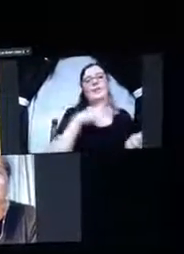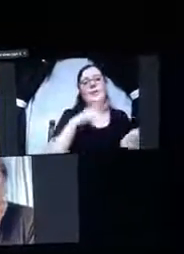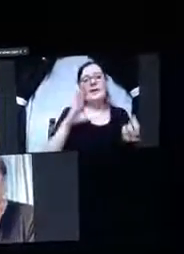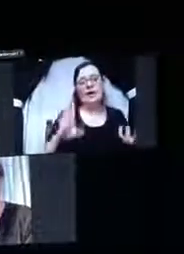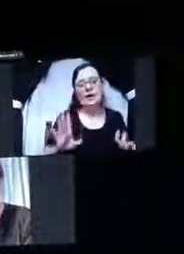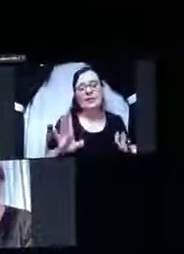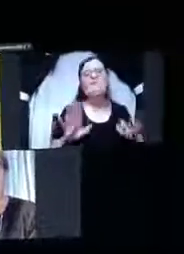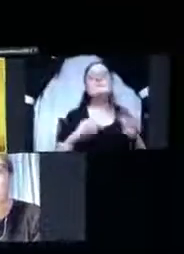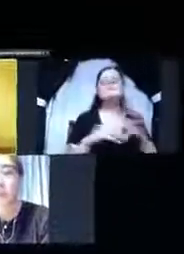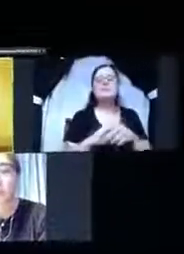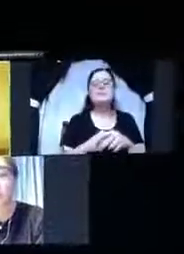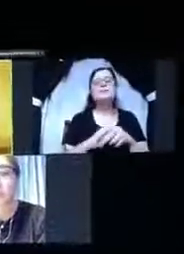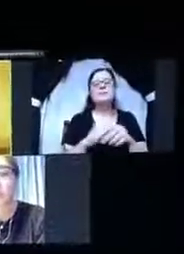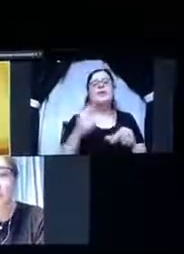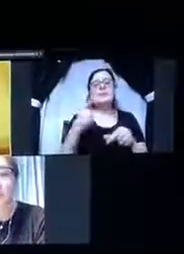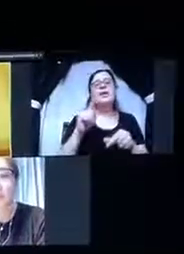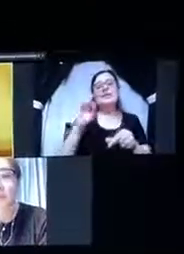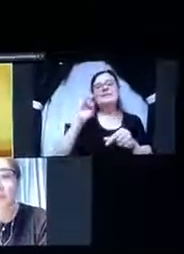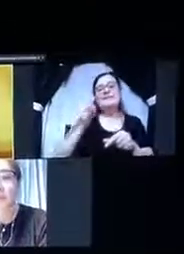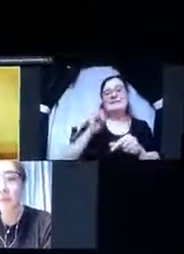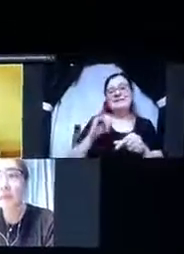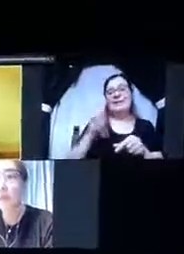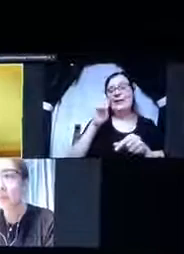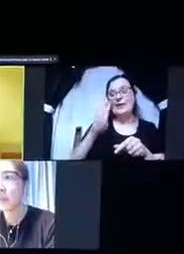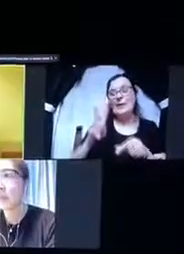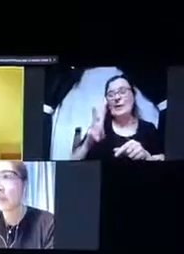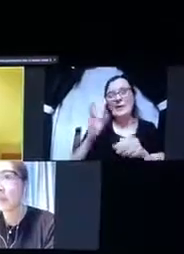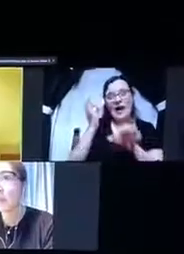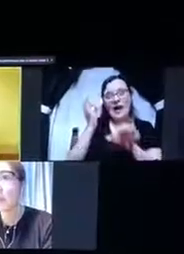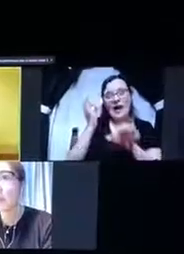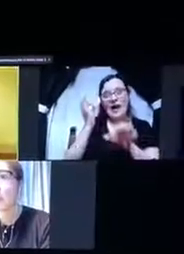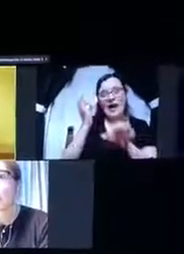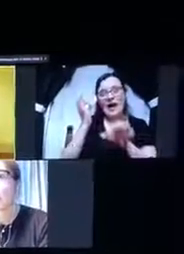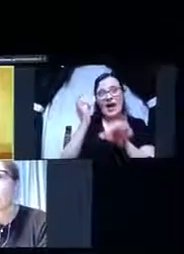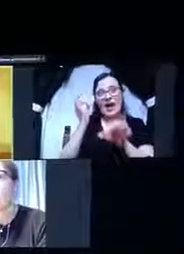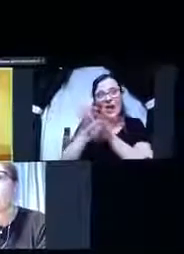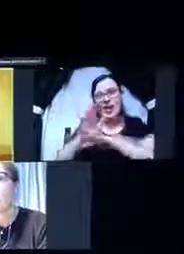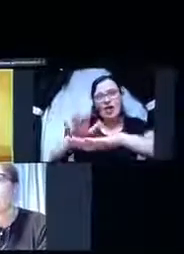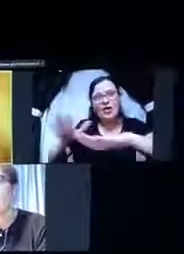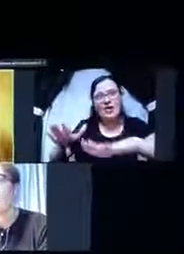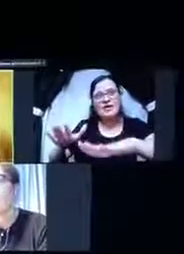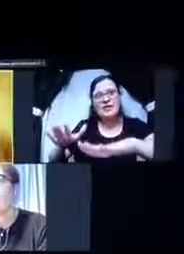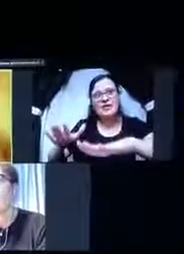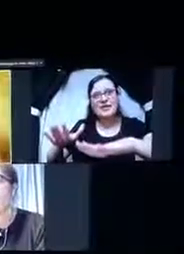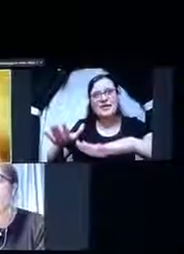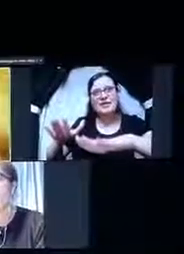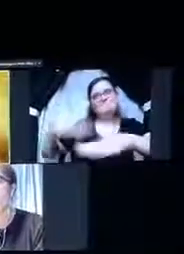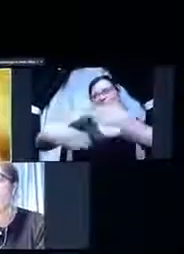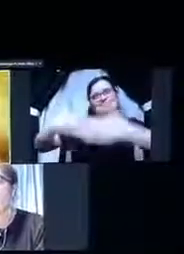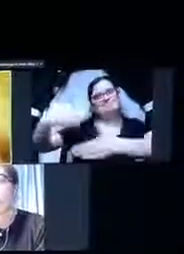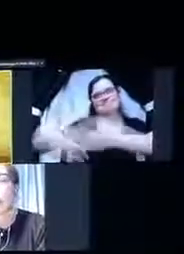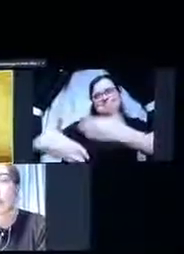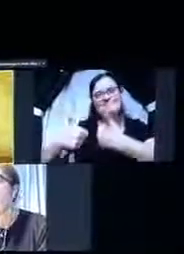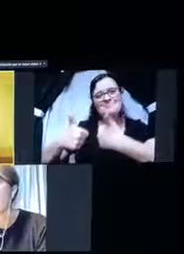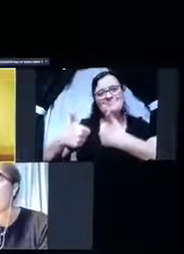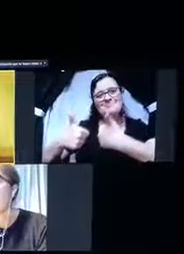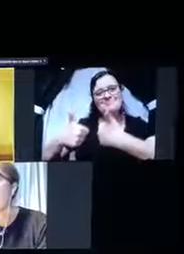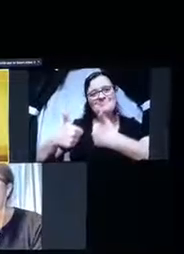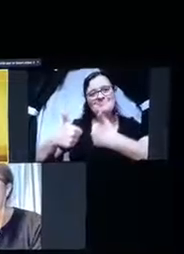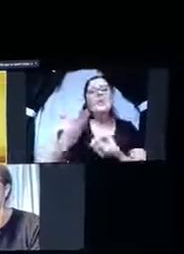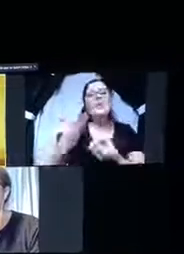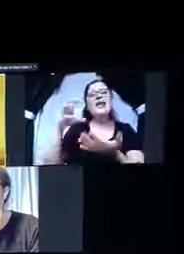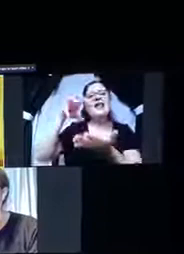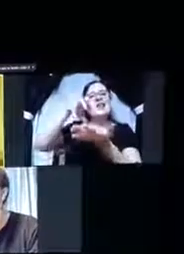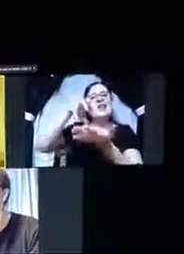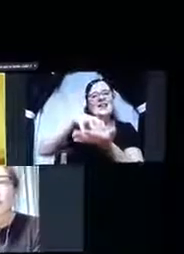mayor continuidad. Pero sí lo hemos intentado, sí lo hemos probado y tuvimos la evidencia porque los gabinetes se